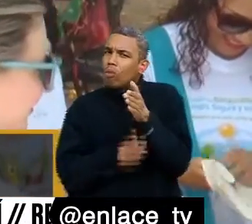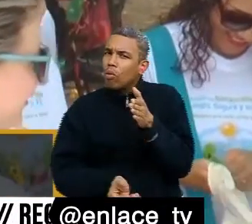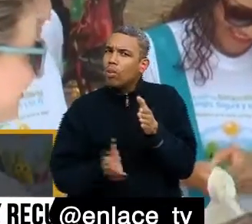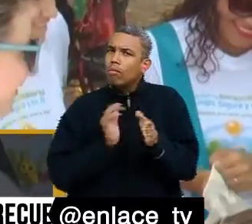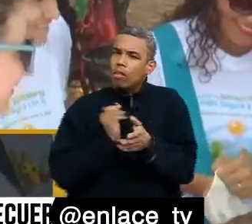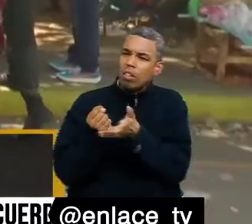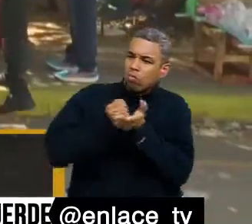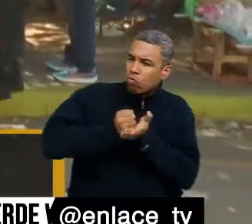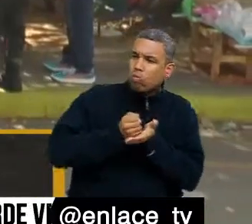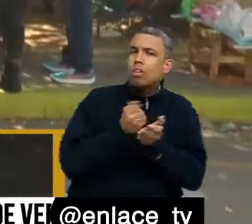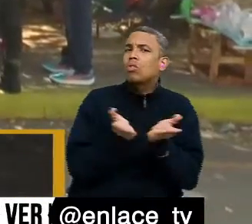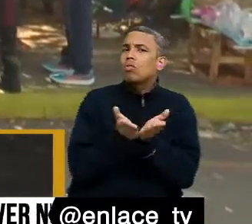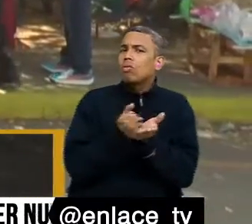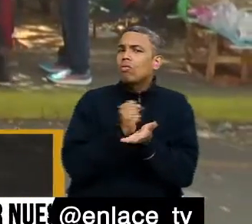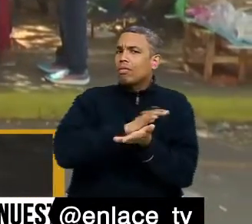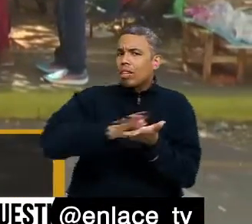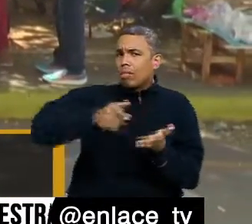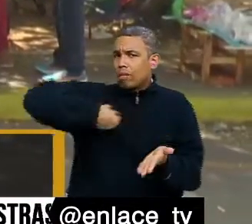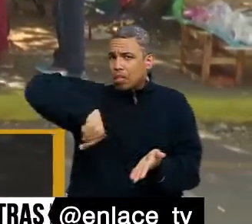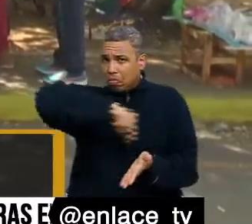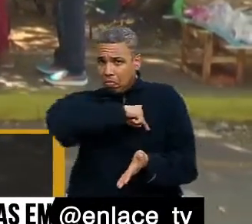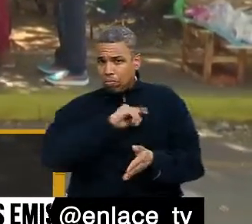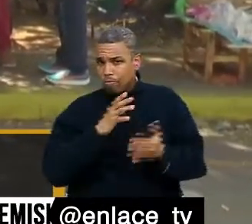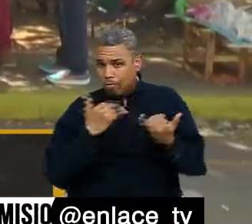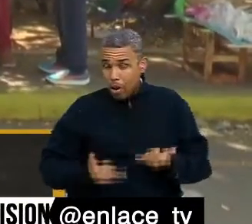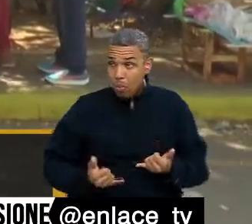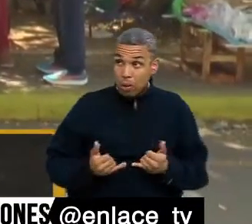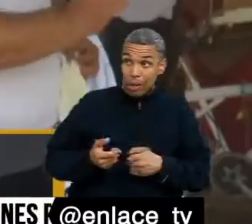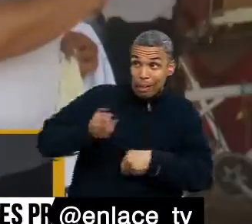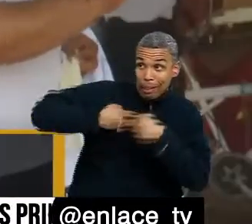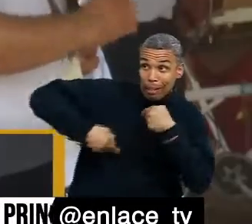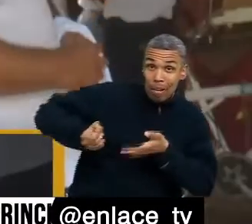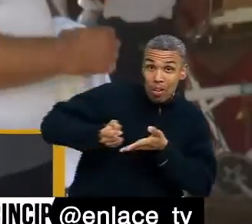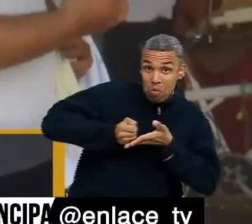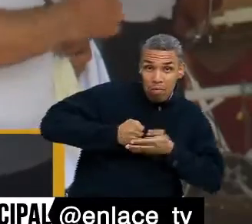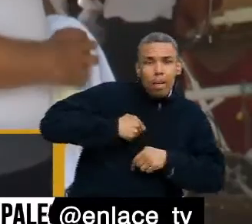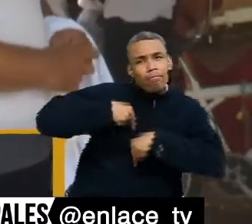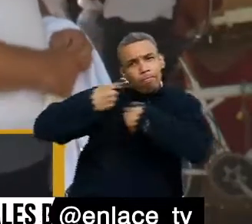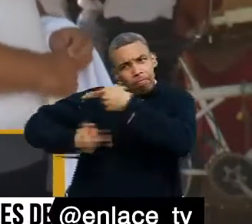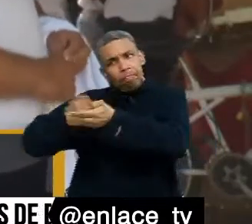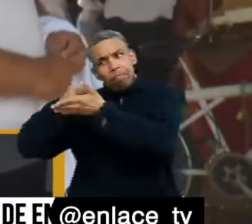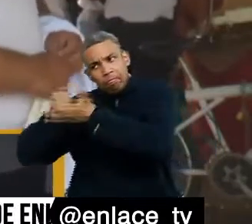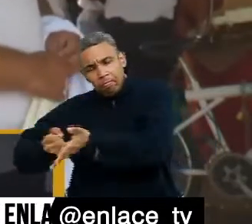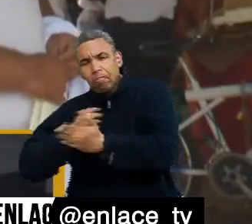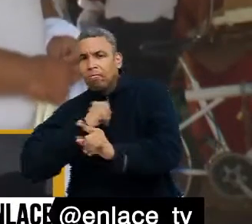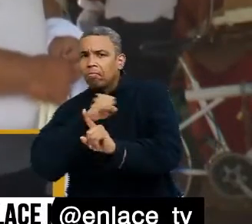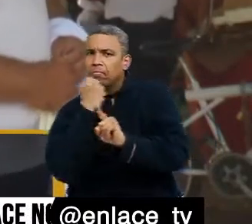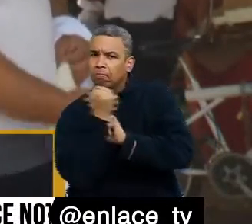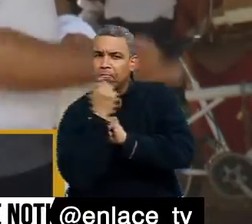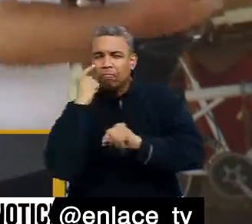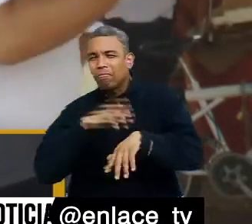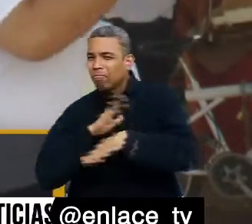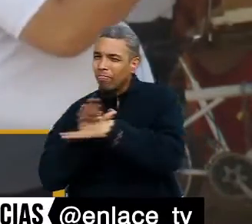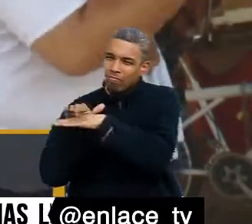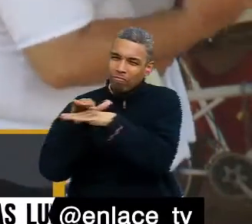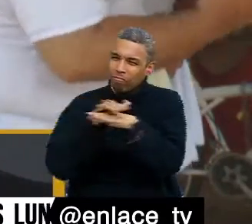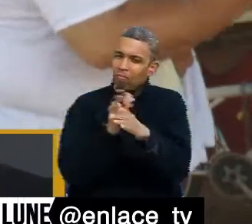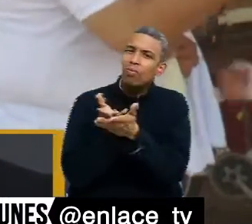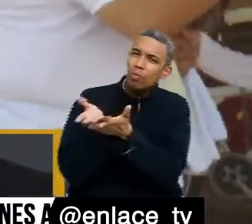todos los que estamos becados contribuimos al llamado de la administración para hacer obra social. En este caso pues vamos a hacer lo que es